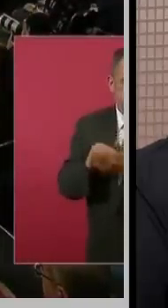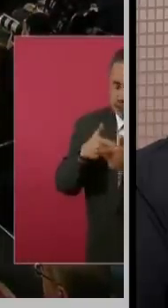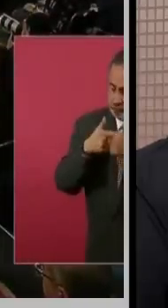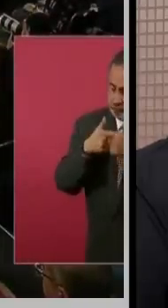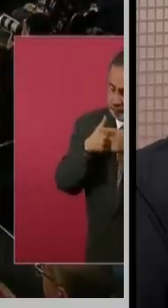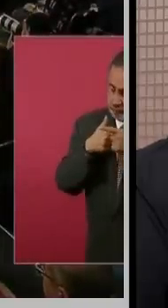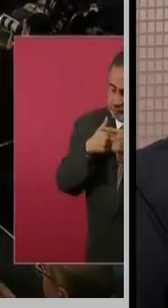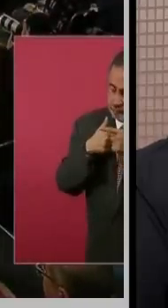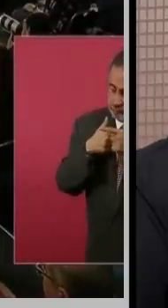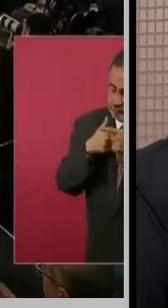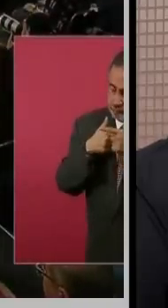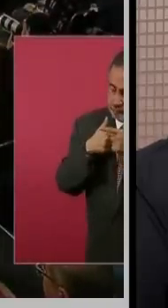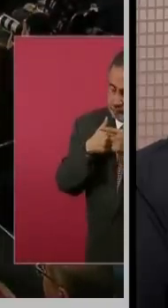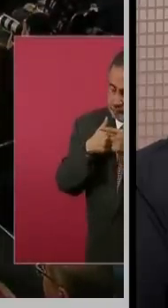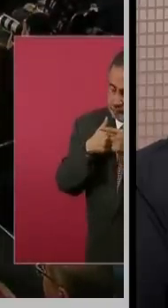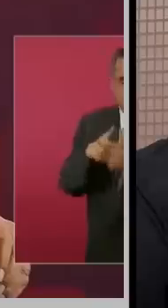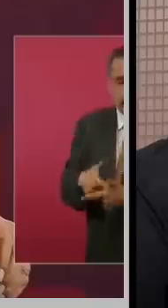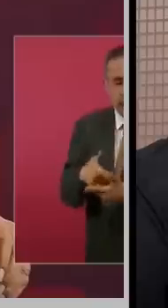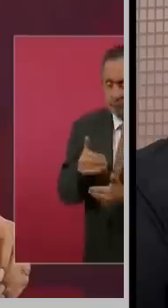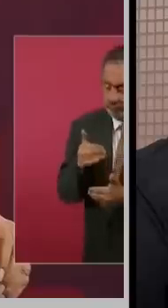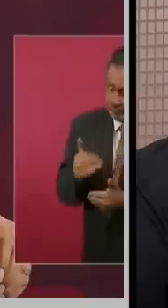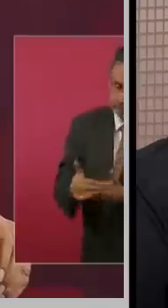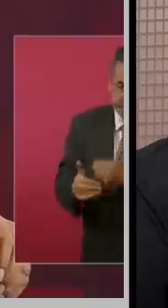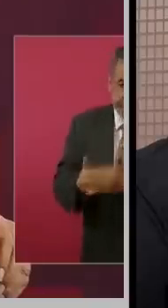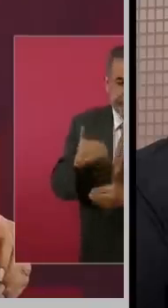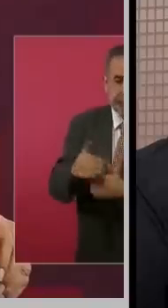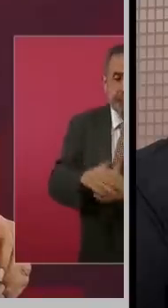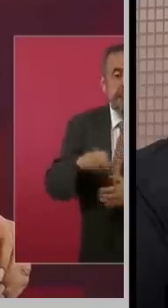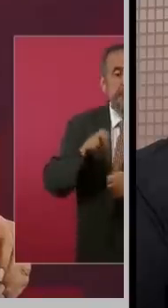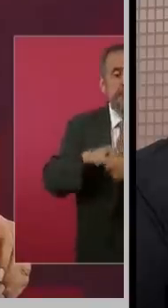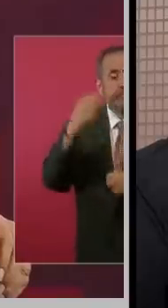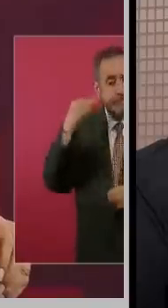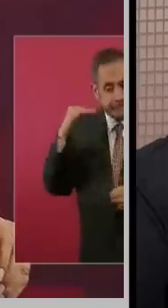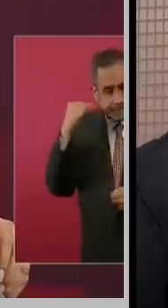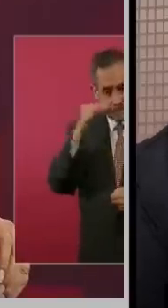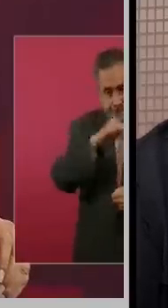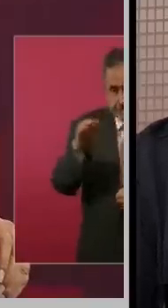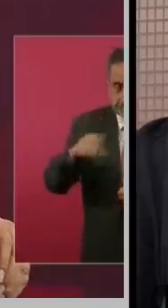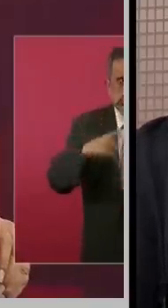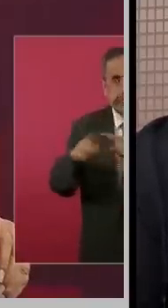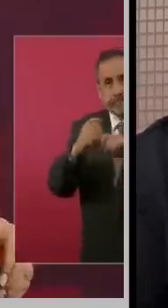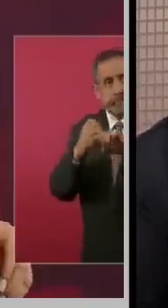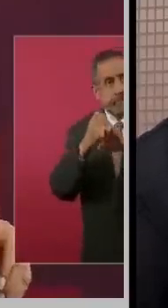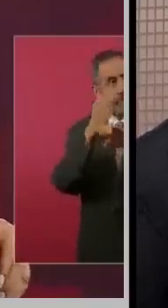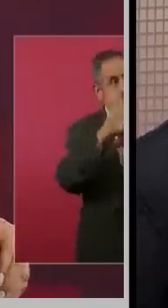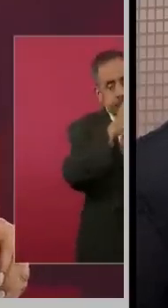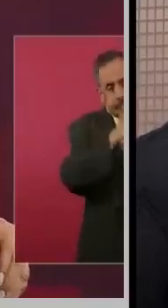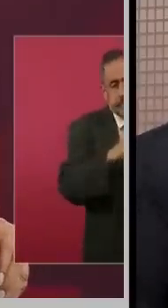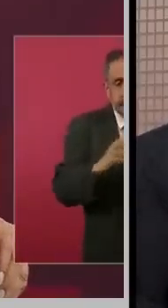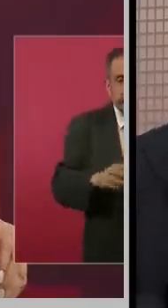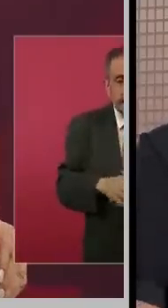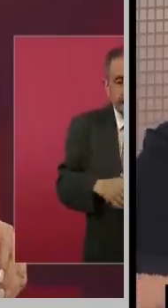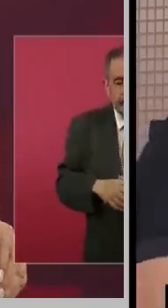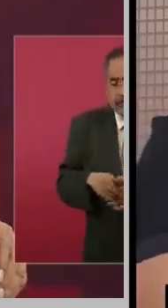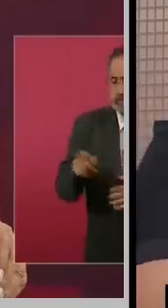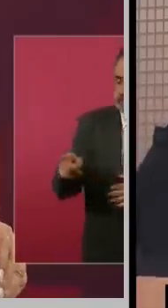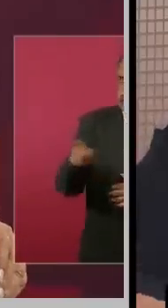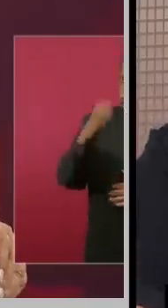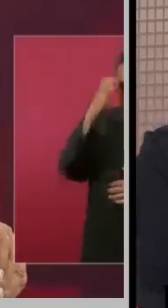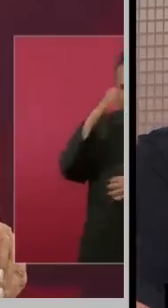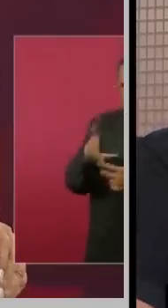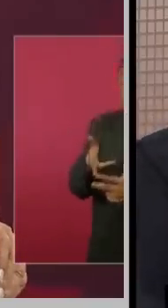continuar. Vamos avanzando en Michoacán y en todos los estados. Claro, un crimen de